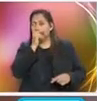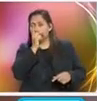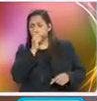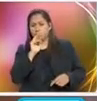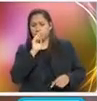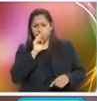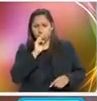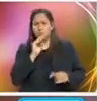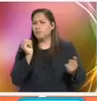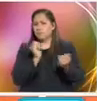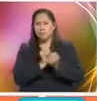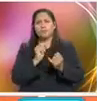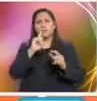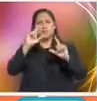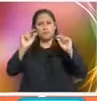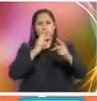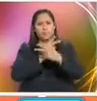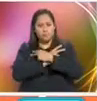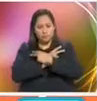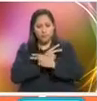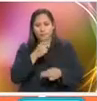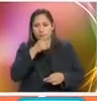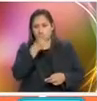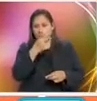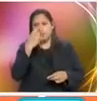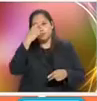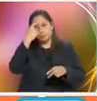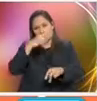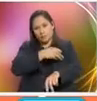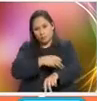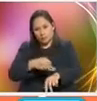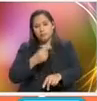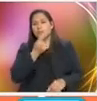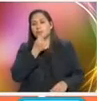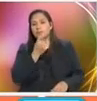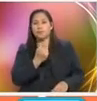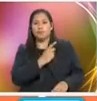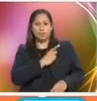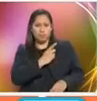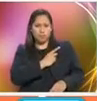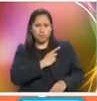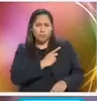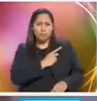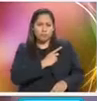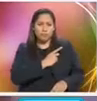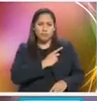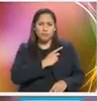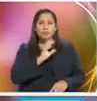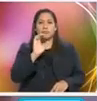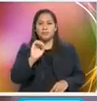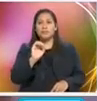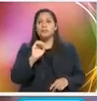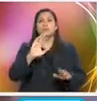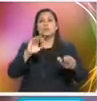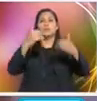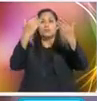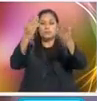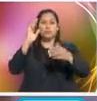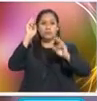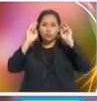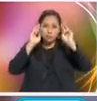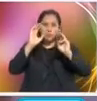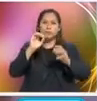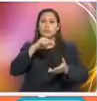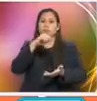de familia salen también. Entonces, bueno, esto es un evento familiar, ¿no? Los chicos pueden llegar solos y efectivamente a los museos o a